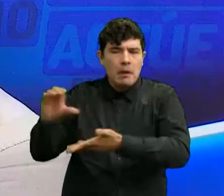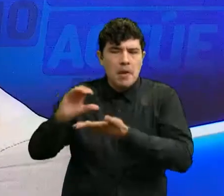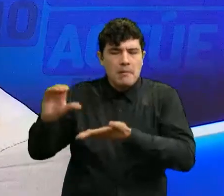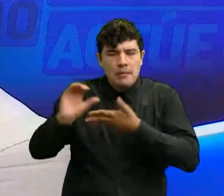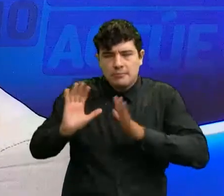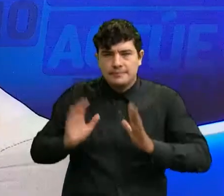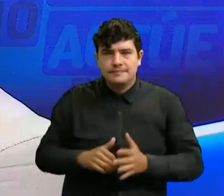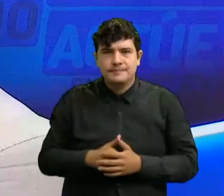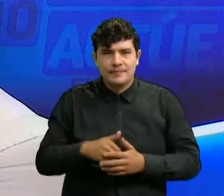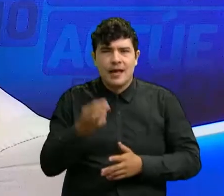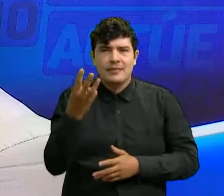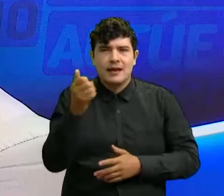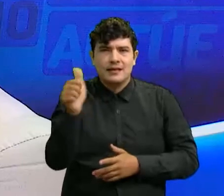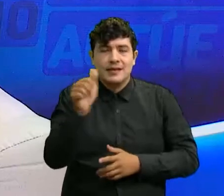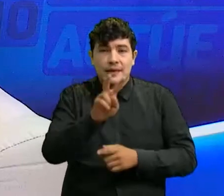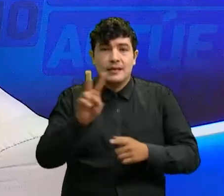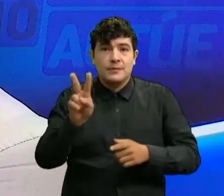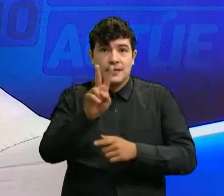del